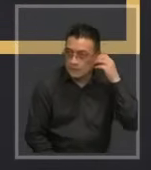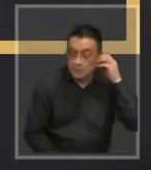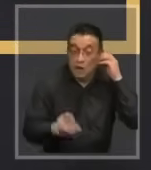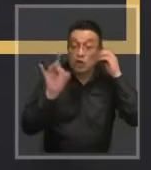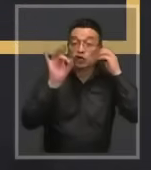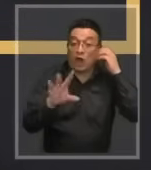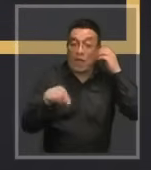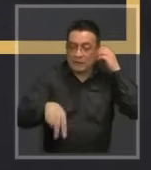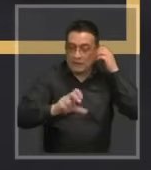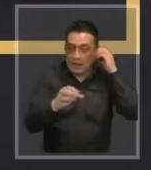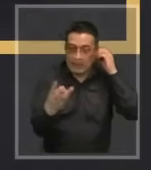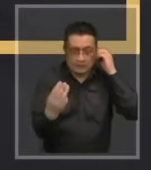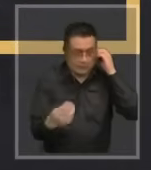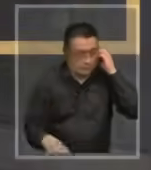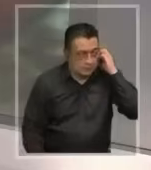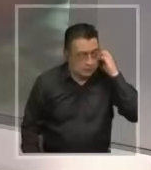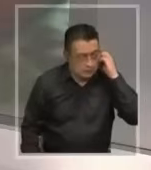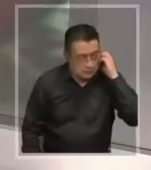Exclusivo.